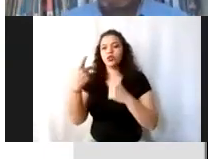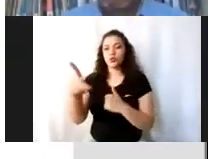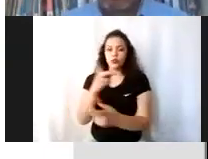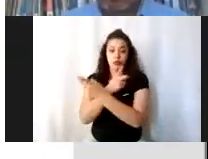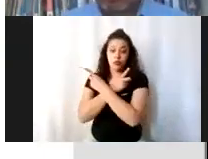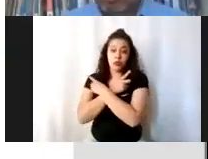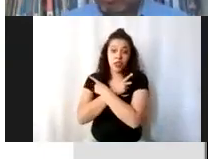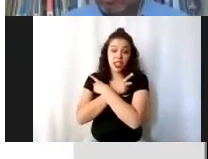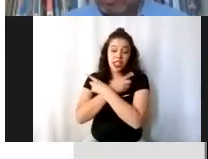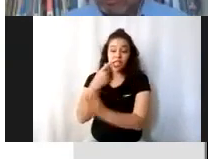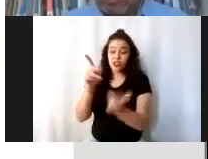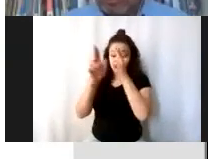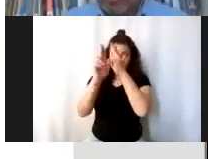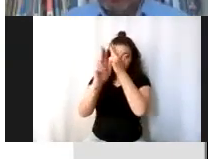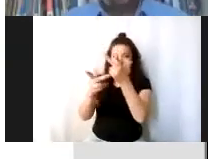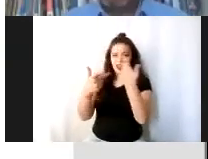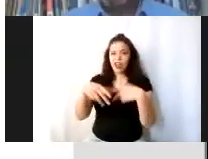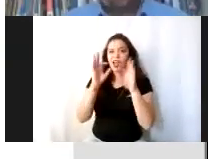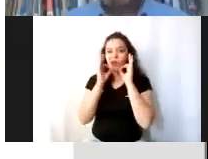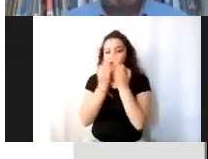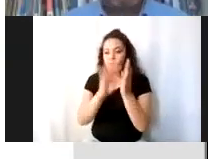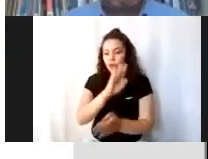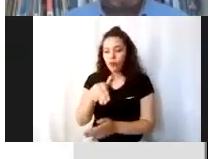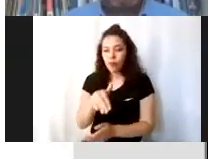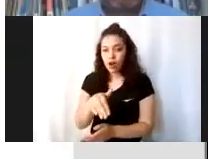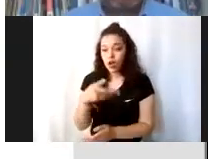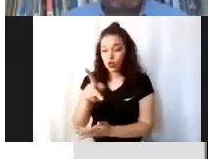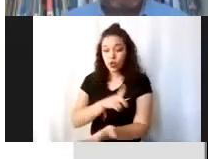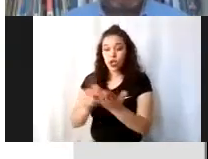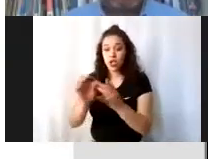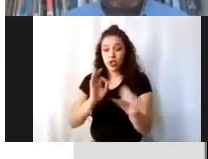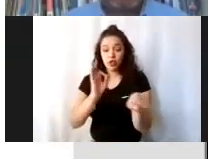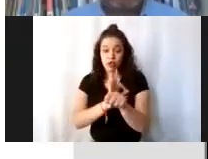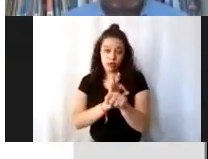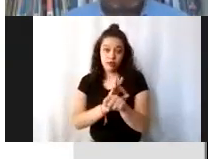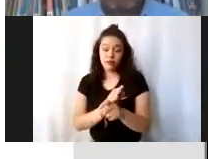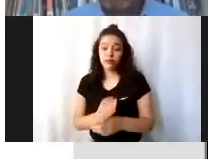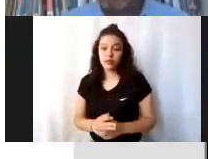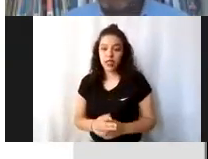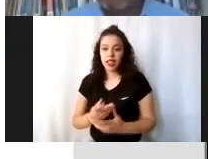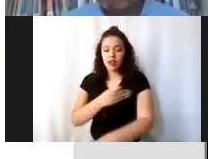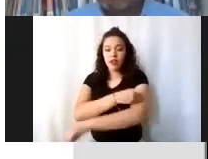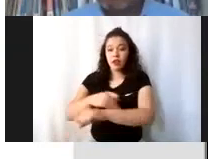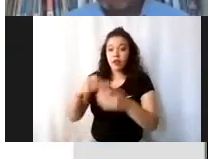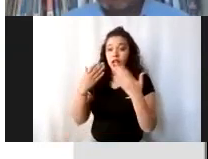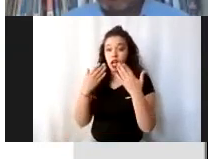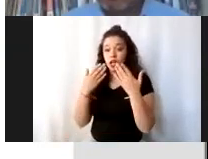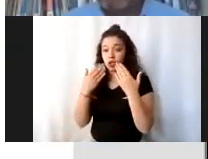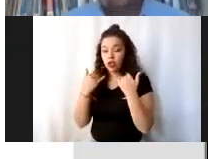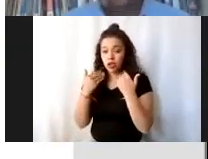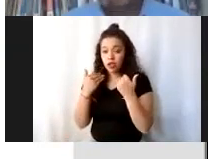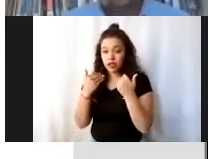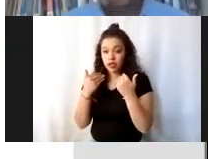como toda esa parte, ¿no? De cómo falleció, de cómo... Y pues sí, la familia, y en este caso si no existe la familia, pues